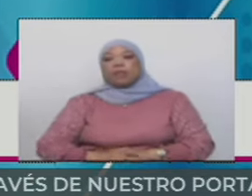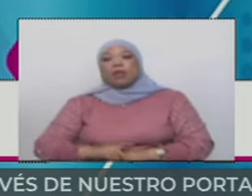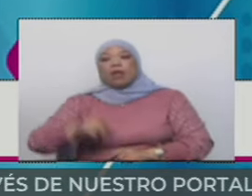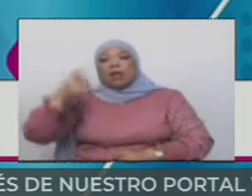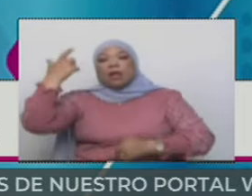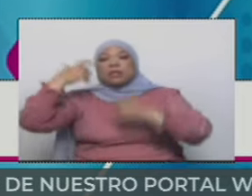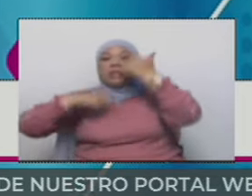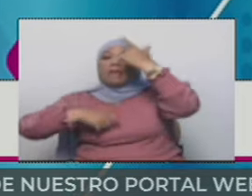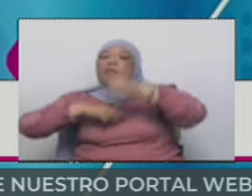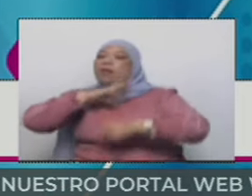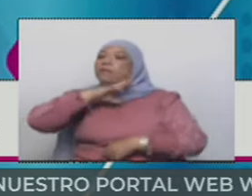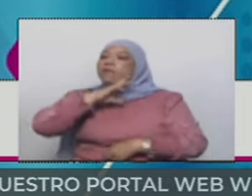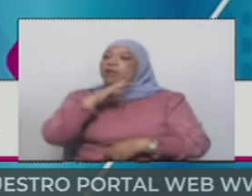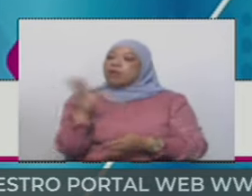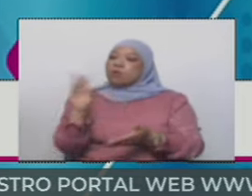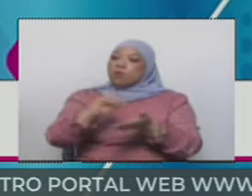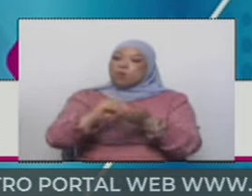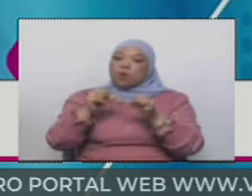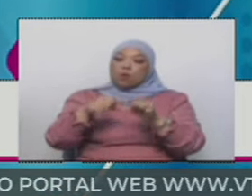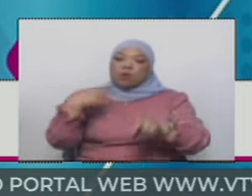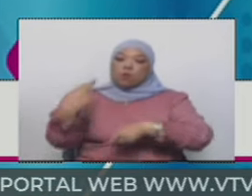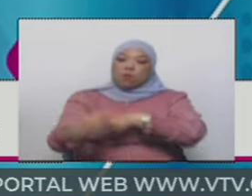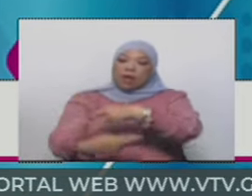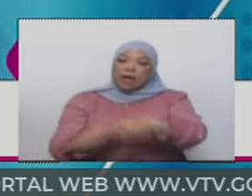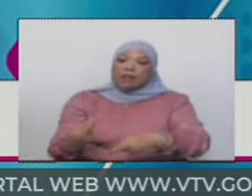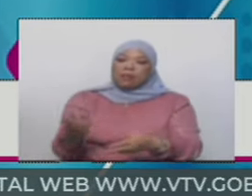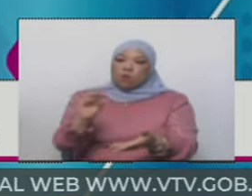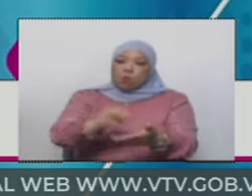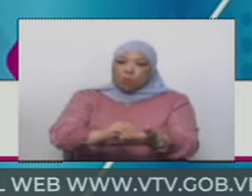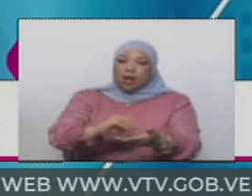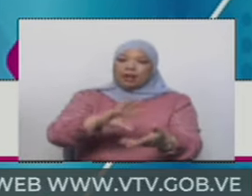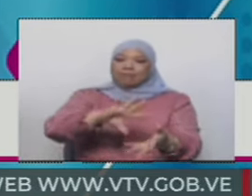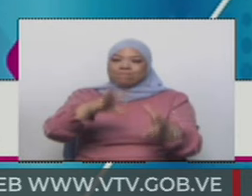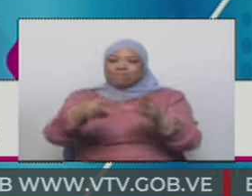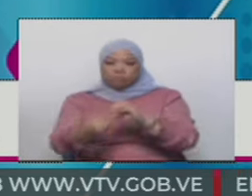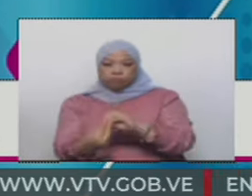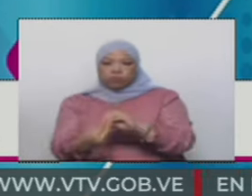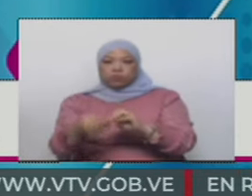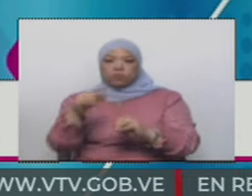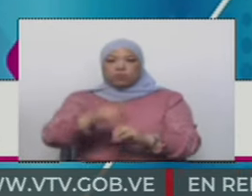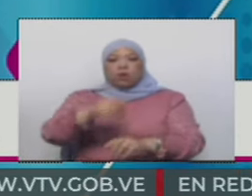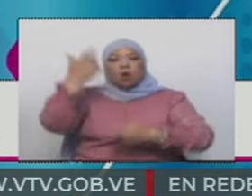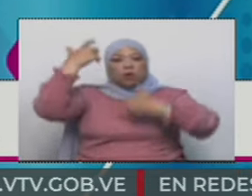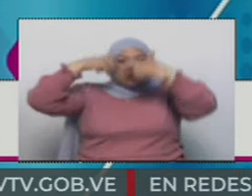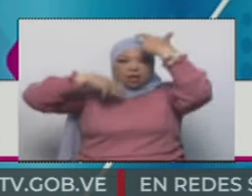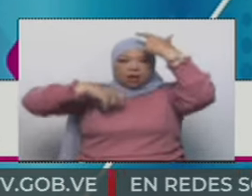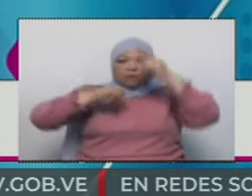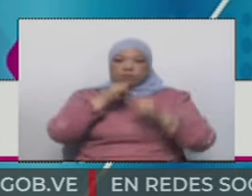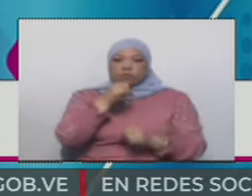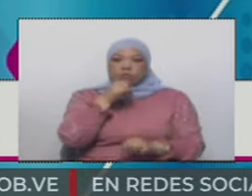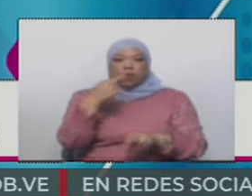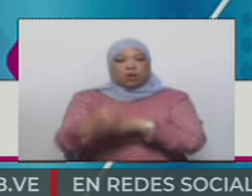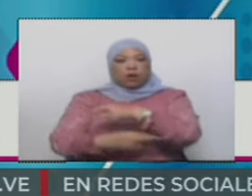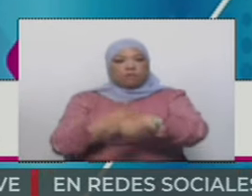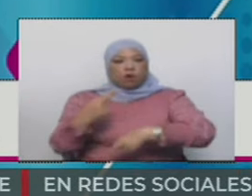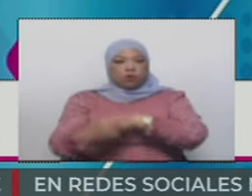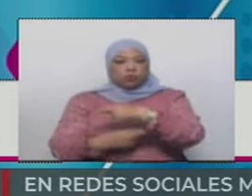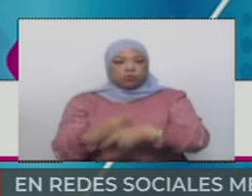Un permanente retorno, un eterno retorno. Y yo digo con Chávez, una